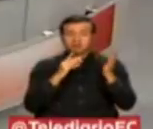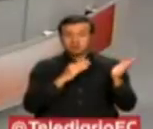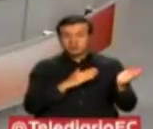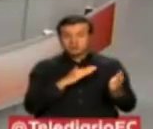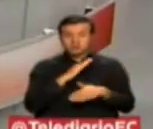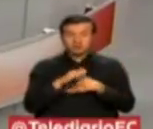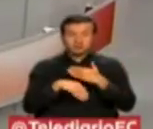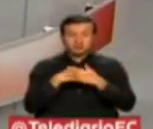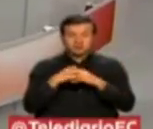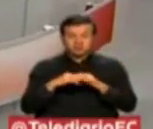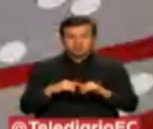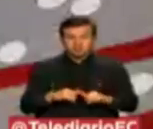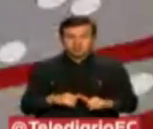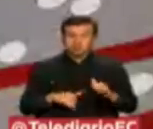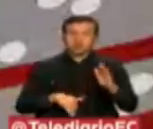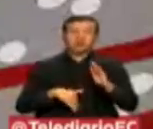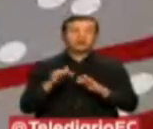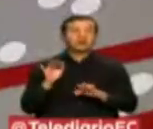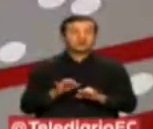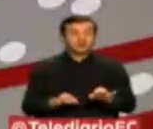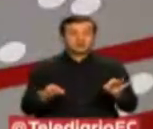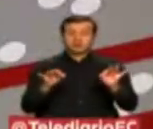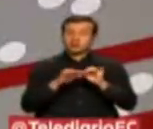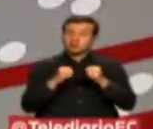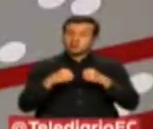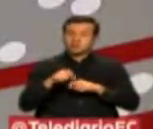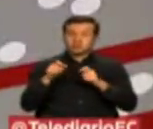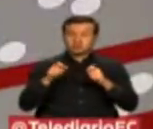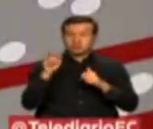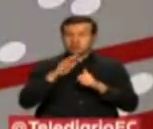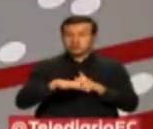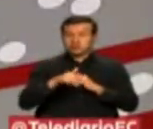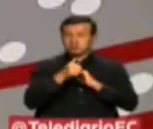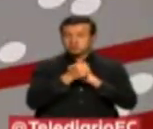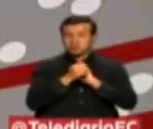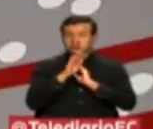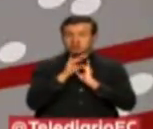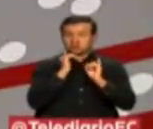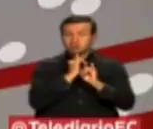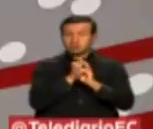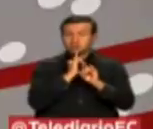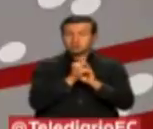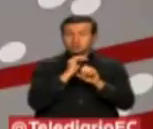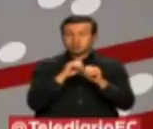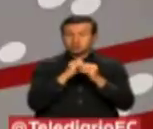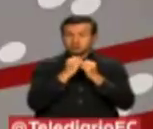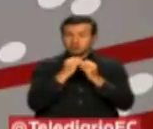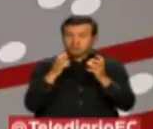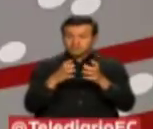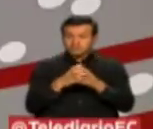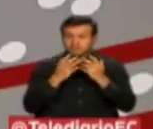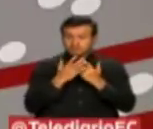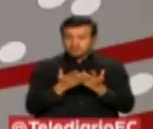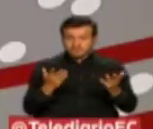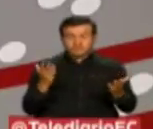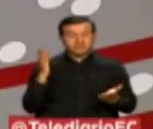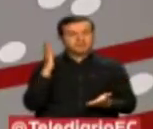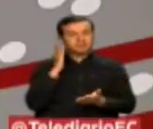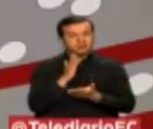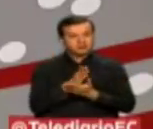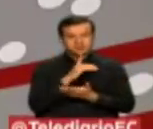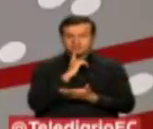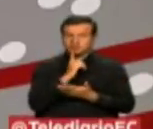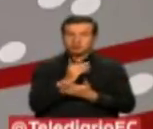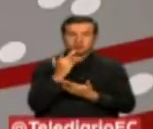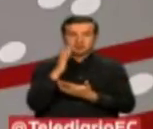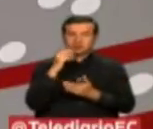vayan comprometiendo aún más el esfuerzo de la población de Galápagos y sus instituciones y organizaciones de la sociedad civil por frenar